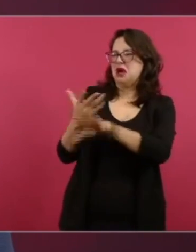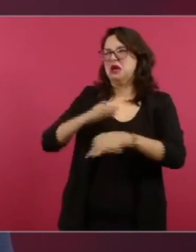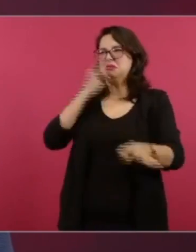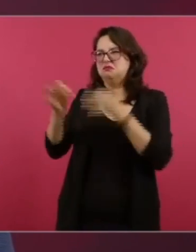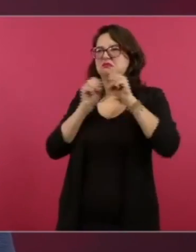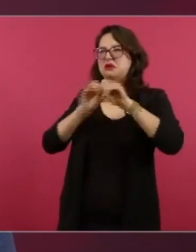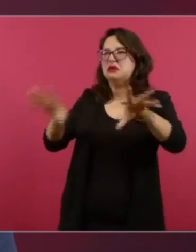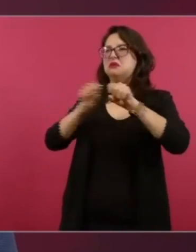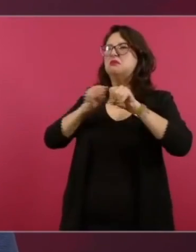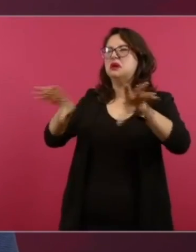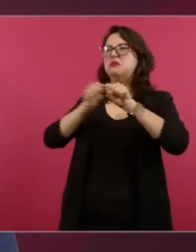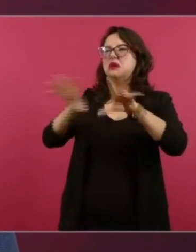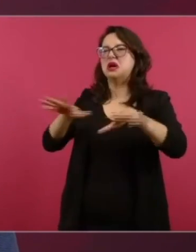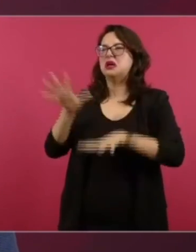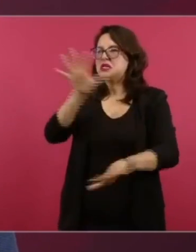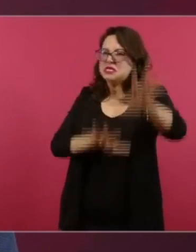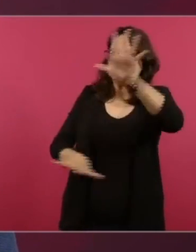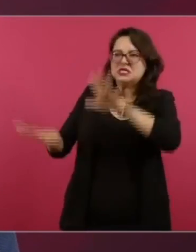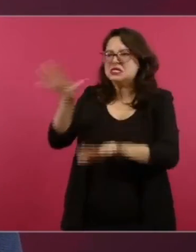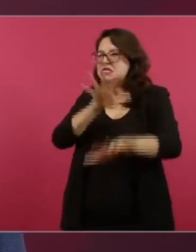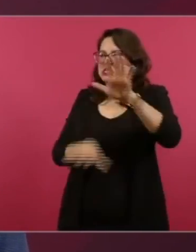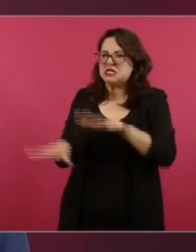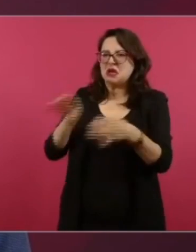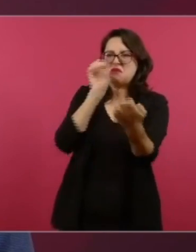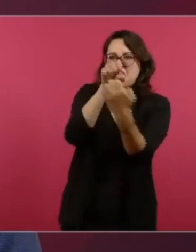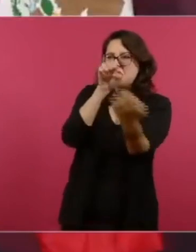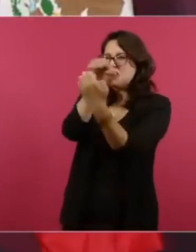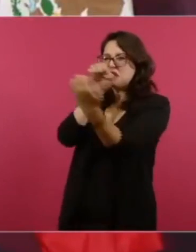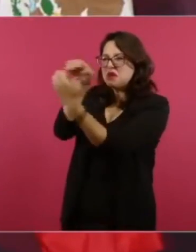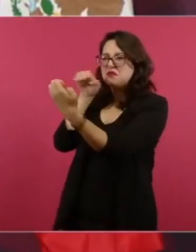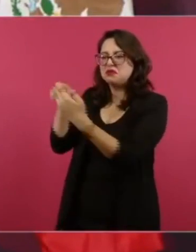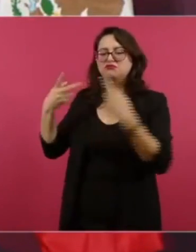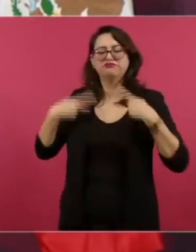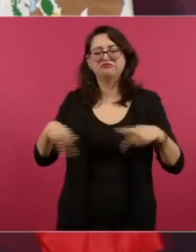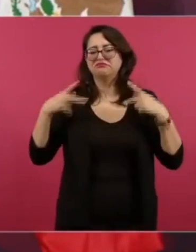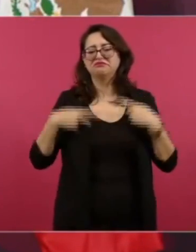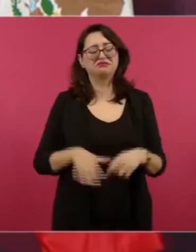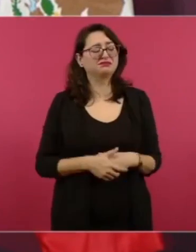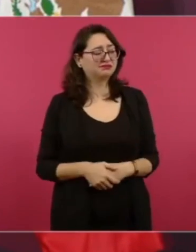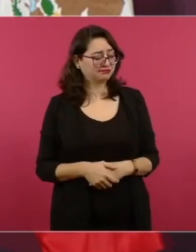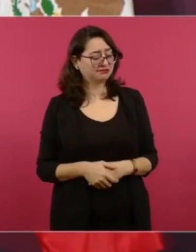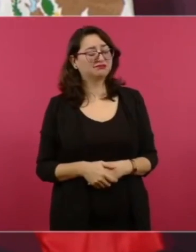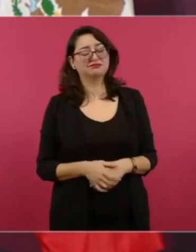gente está muy consciente, muy despierta, y aquí están los resultados.